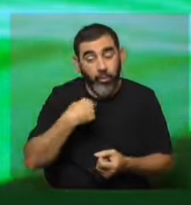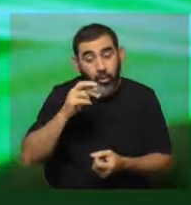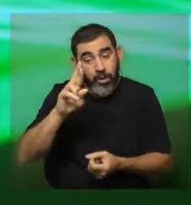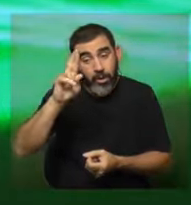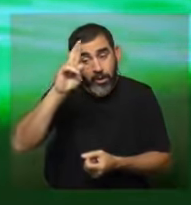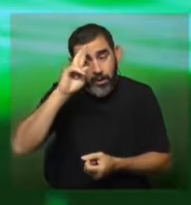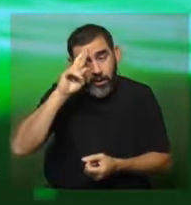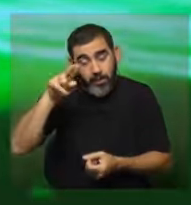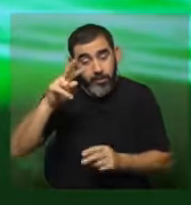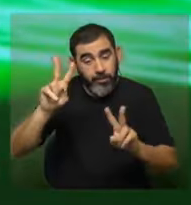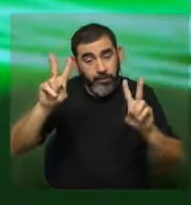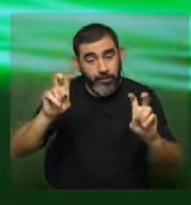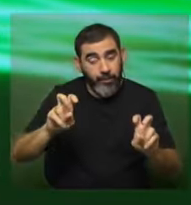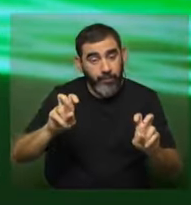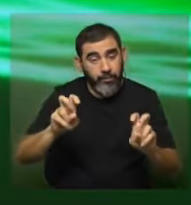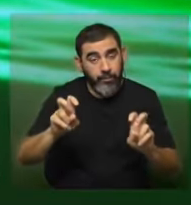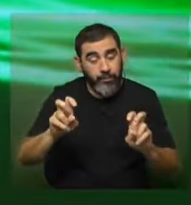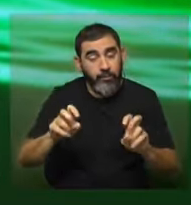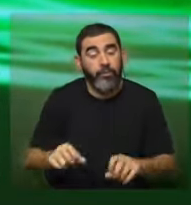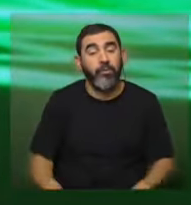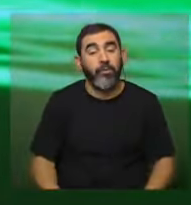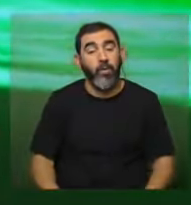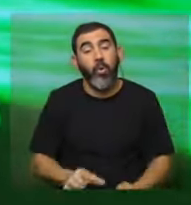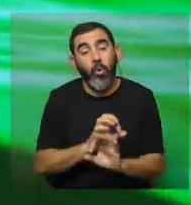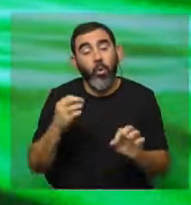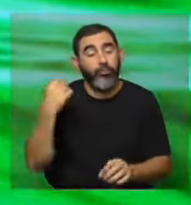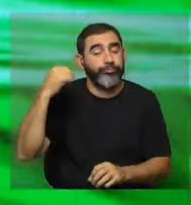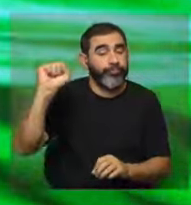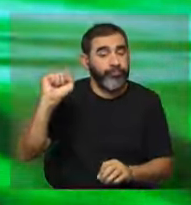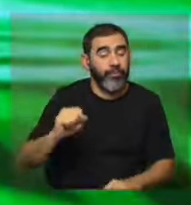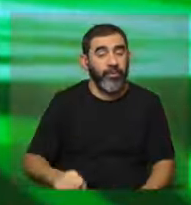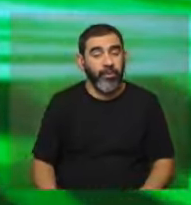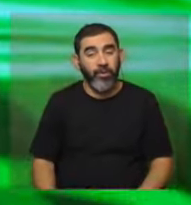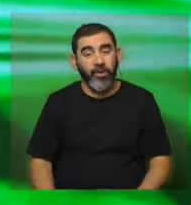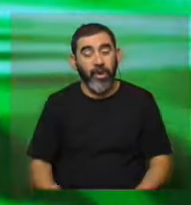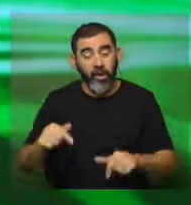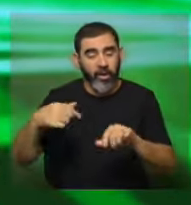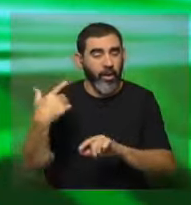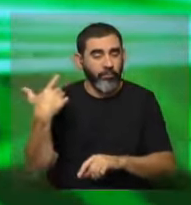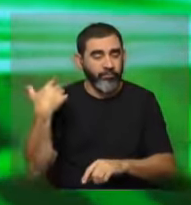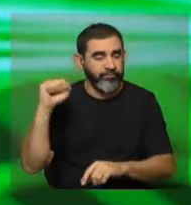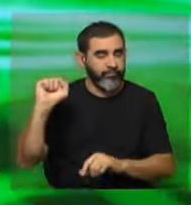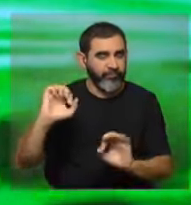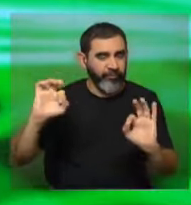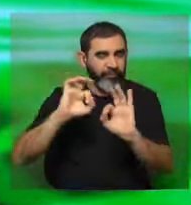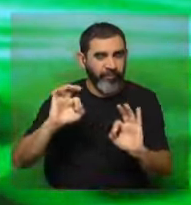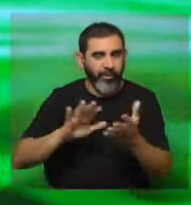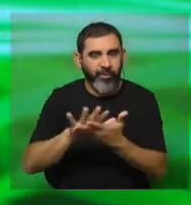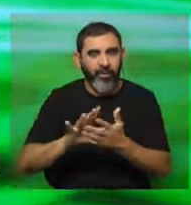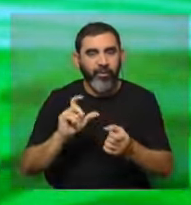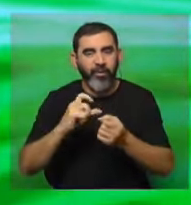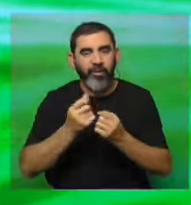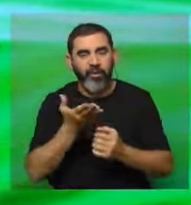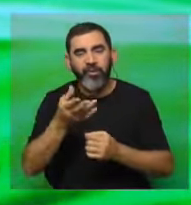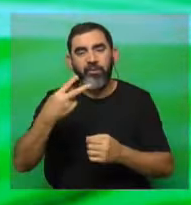a ese órgano como interlocutor válido en realidad o no lo respeto en este caso no hubo respeto absoluto el sindicato pidió sobre fines de